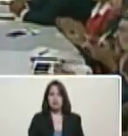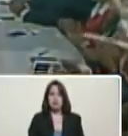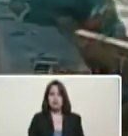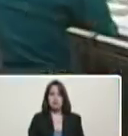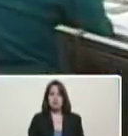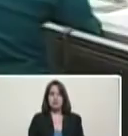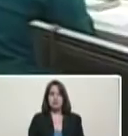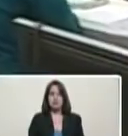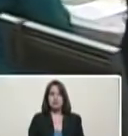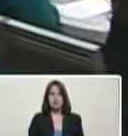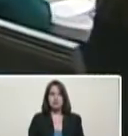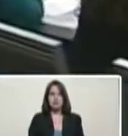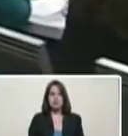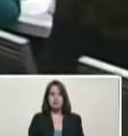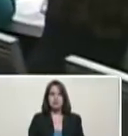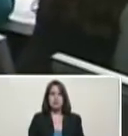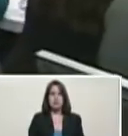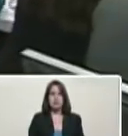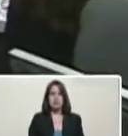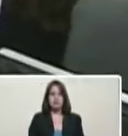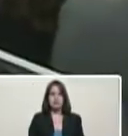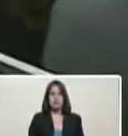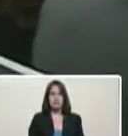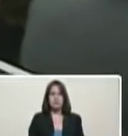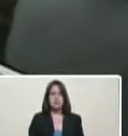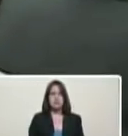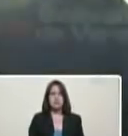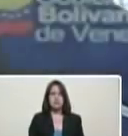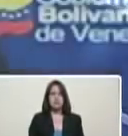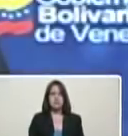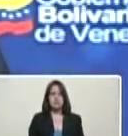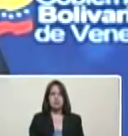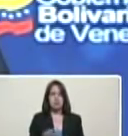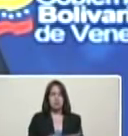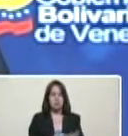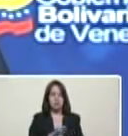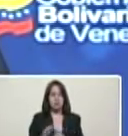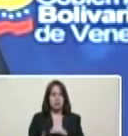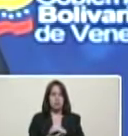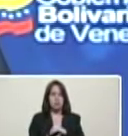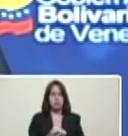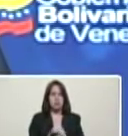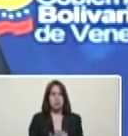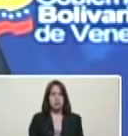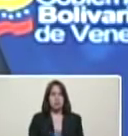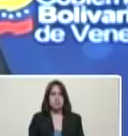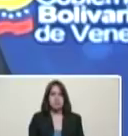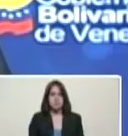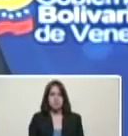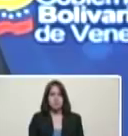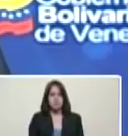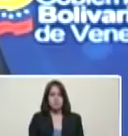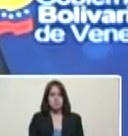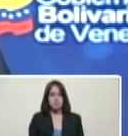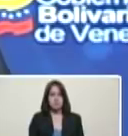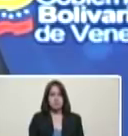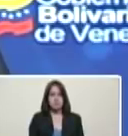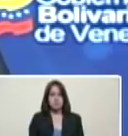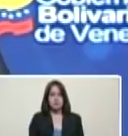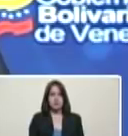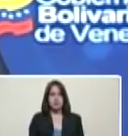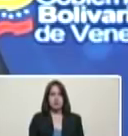Excelente orientación, reflexión de compañero gobernador del estado